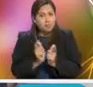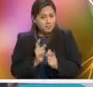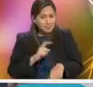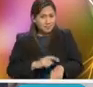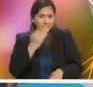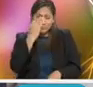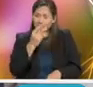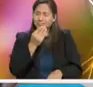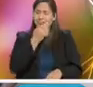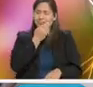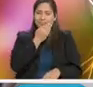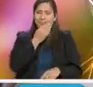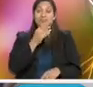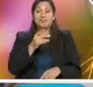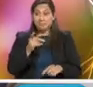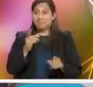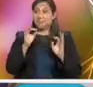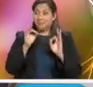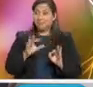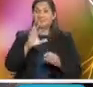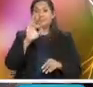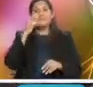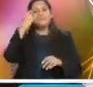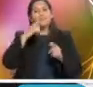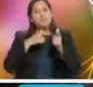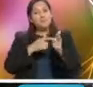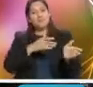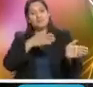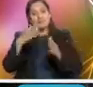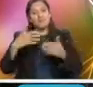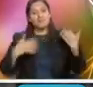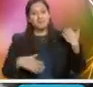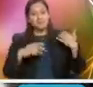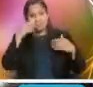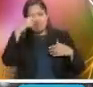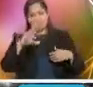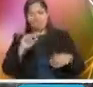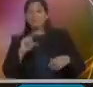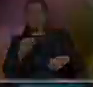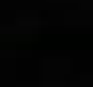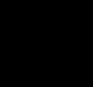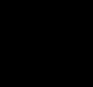el tiempo, lo que da una excelente opción para que sigamos hablando del rock en México en los 80. Y bueno, oigan...